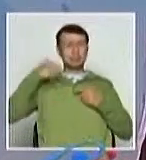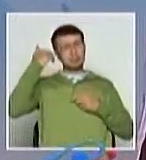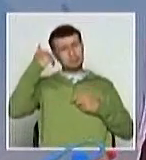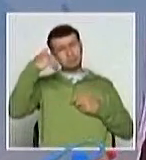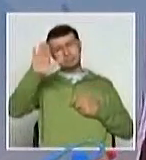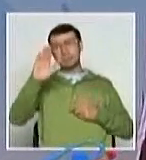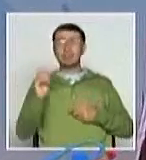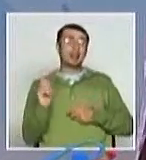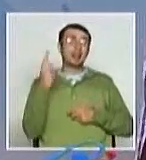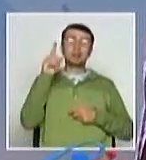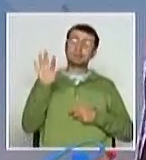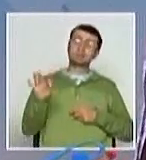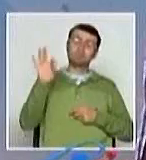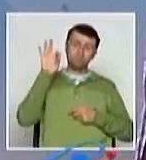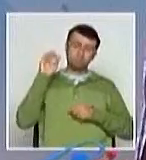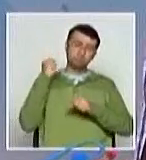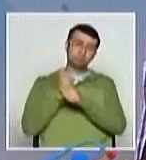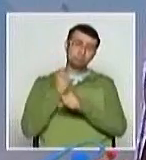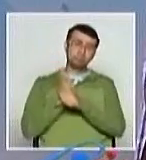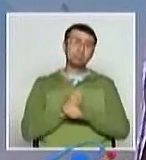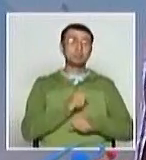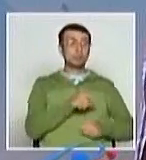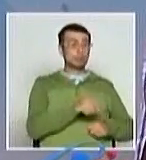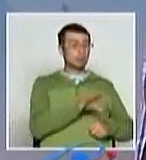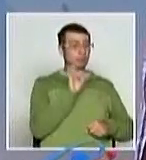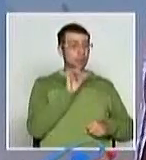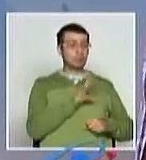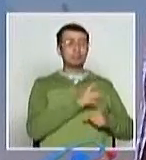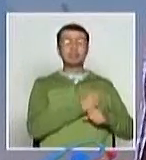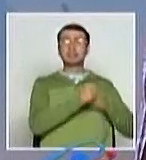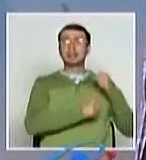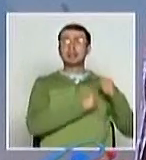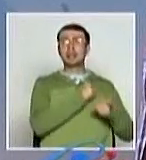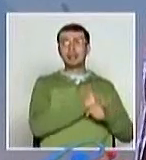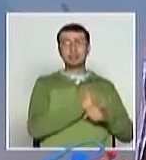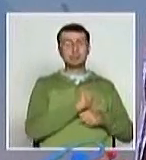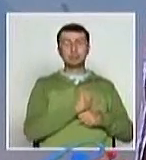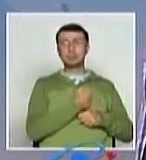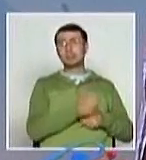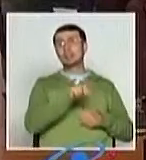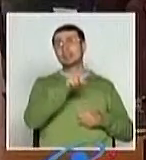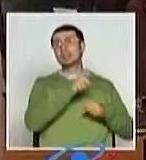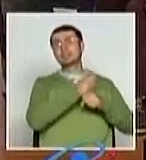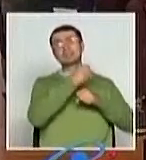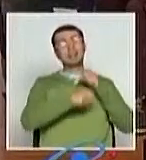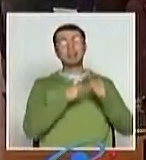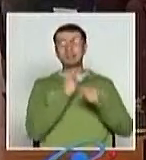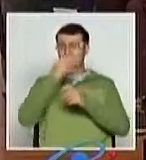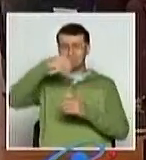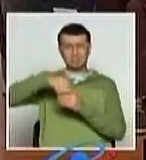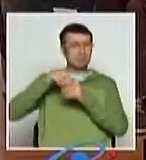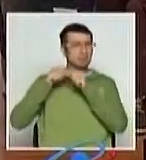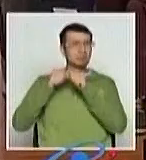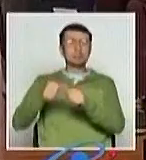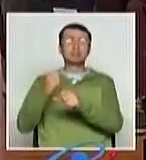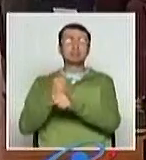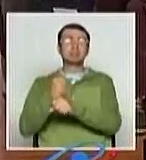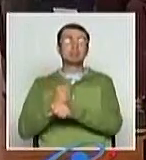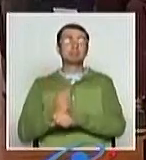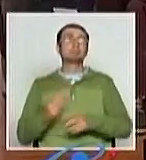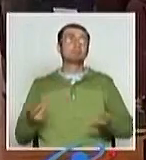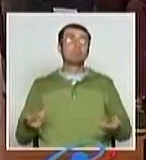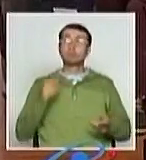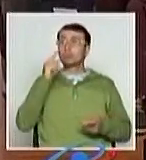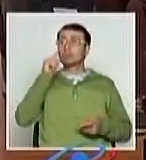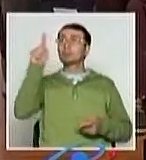eligió a los 15 años Pues a los 16 años ahí ustedes Ven y ven una cantidad de